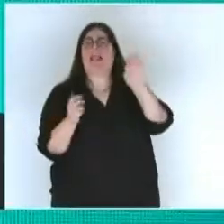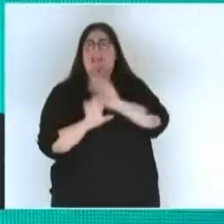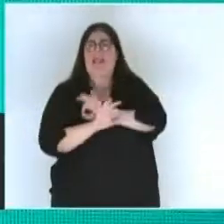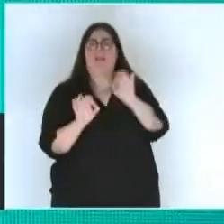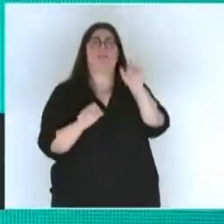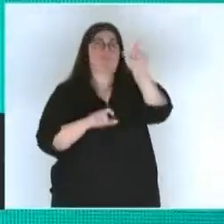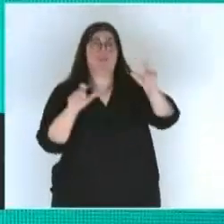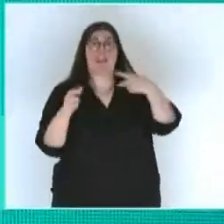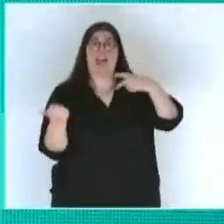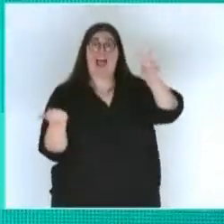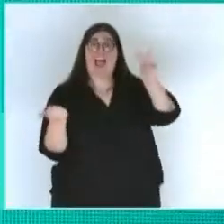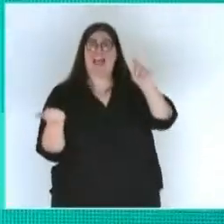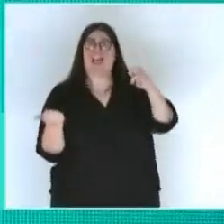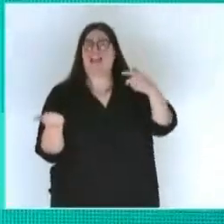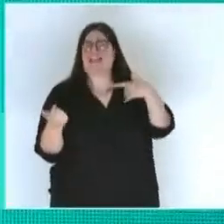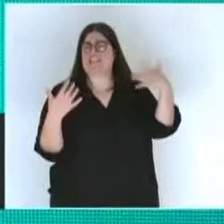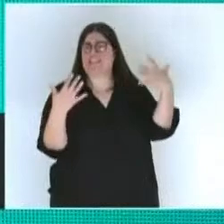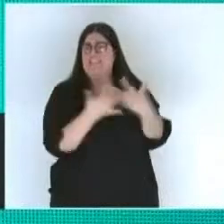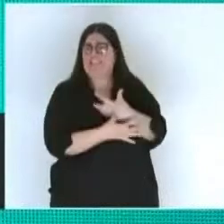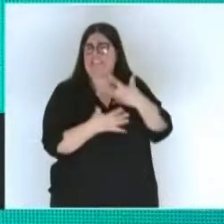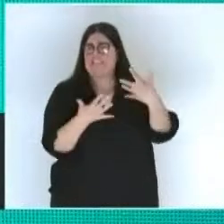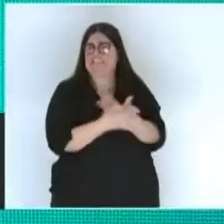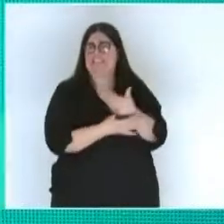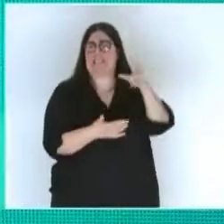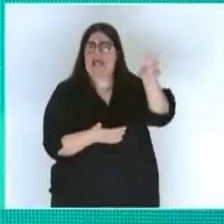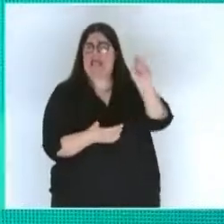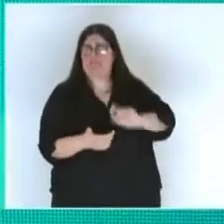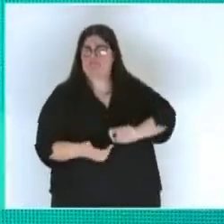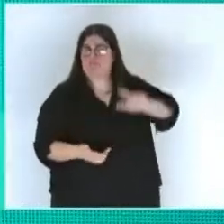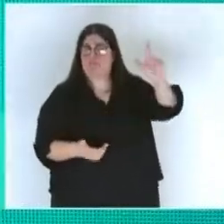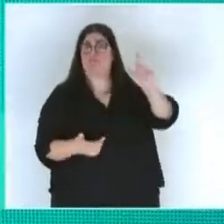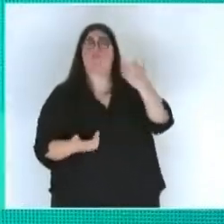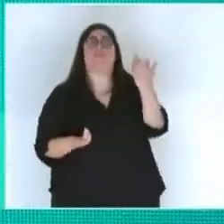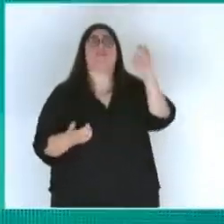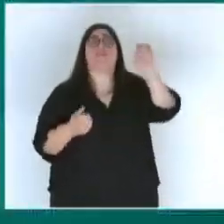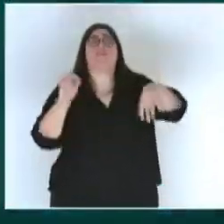inquilinos sufren una suba terrible y nadie aparece. Muchas gracias.